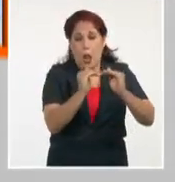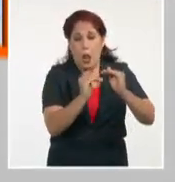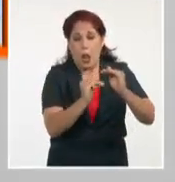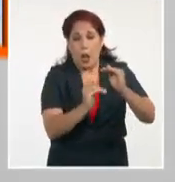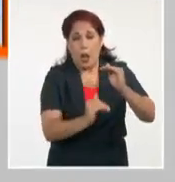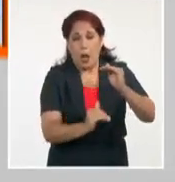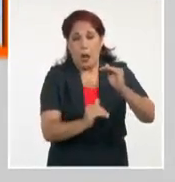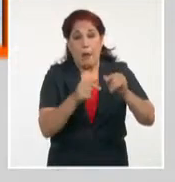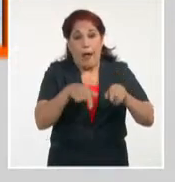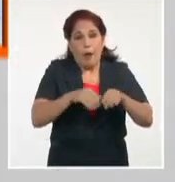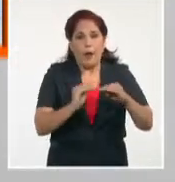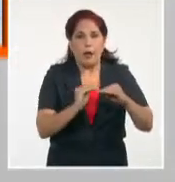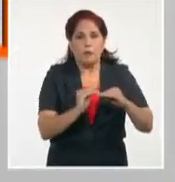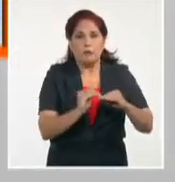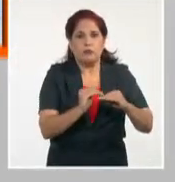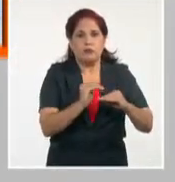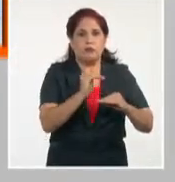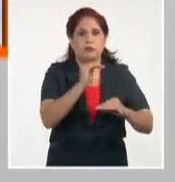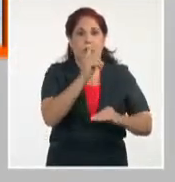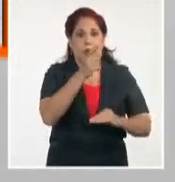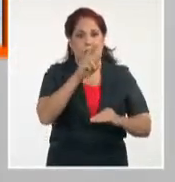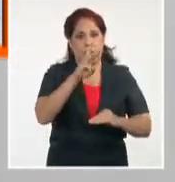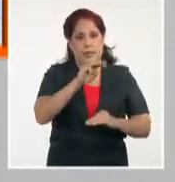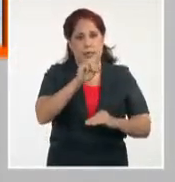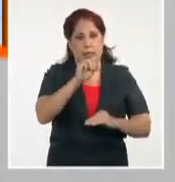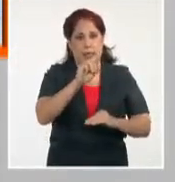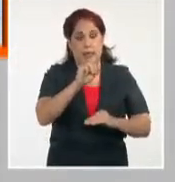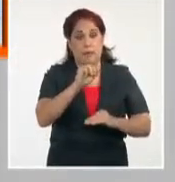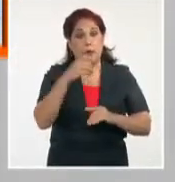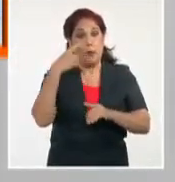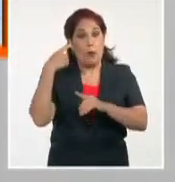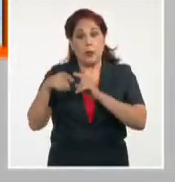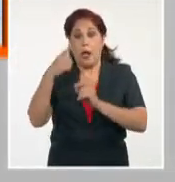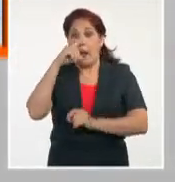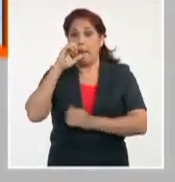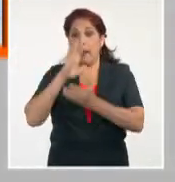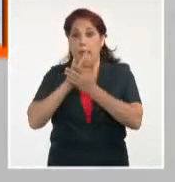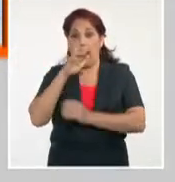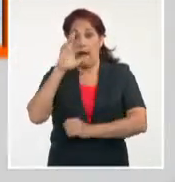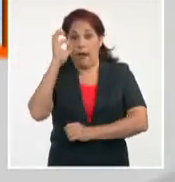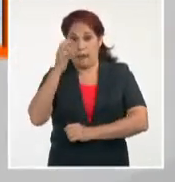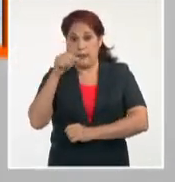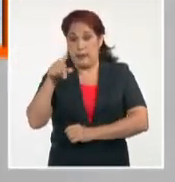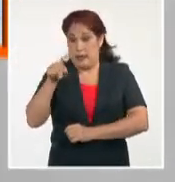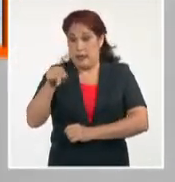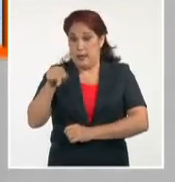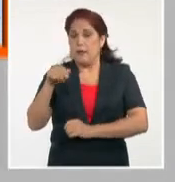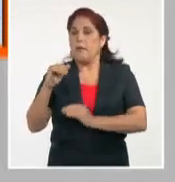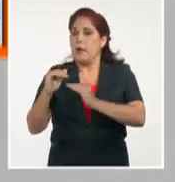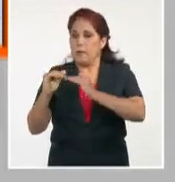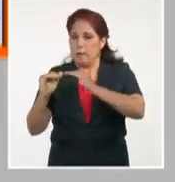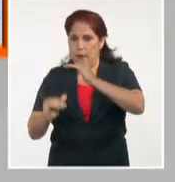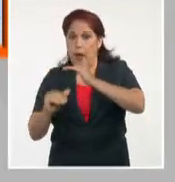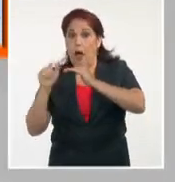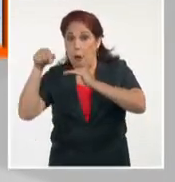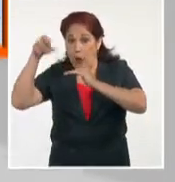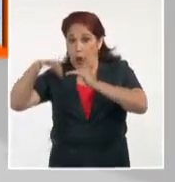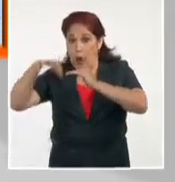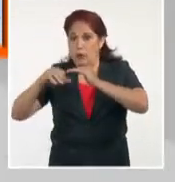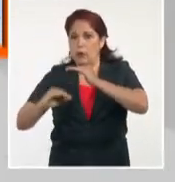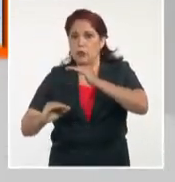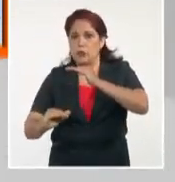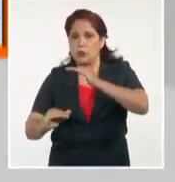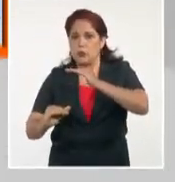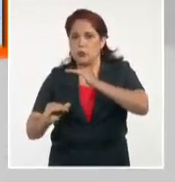12 centímetros en la última semana. Y Almendares Bento, que está en estado desfavorable, pero con la lluvia de